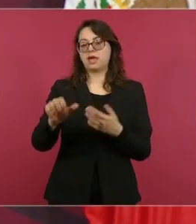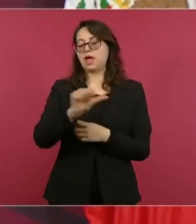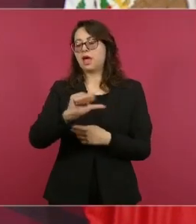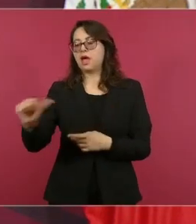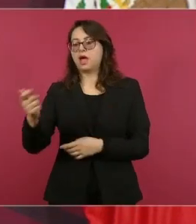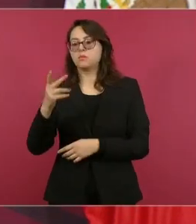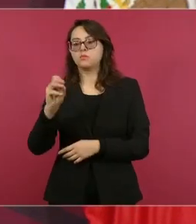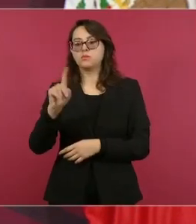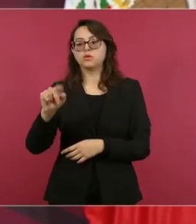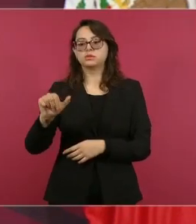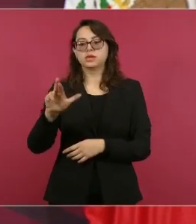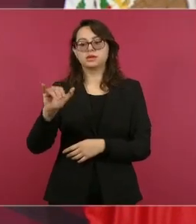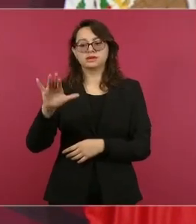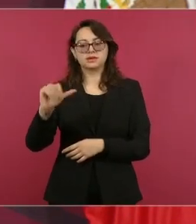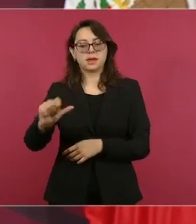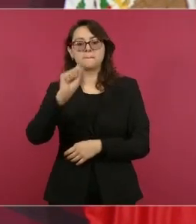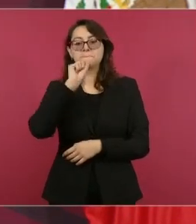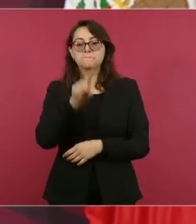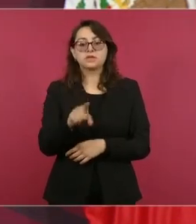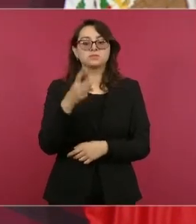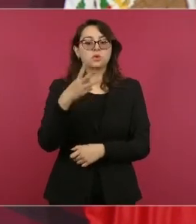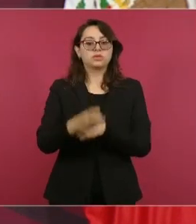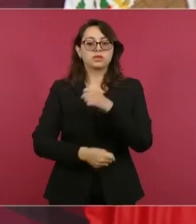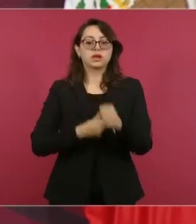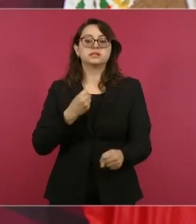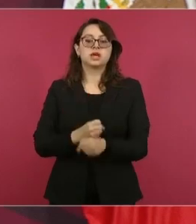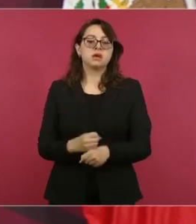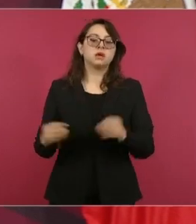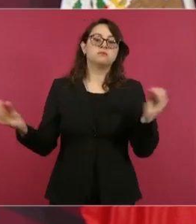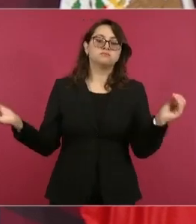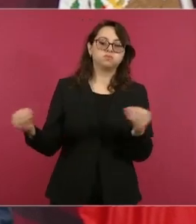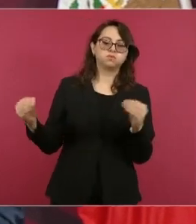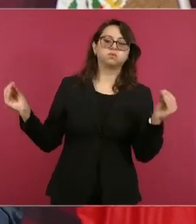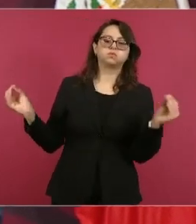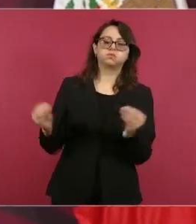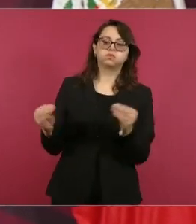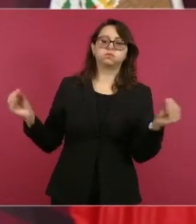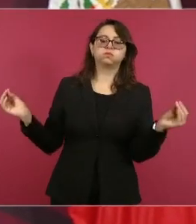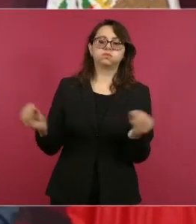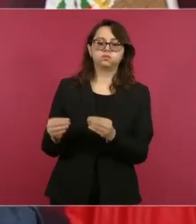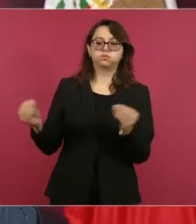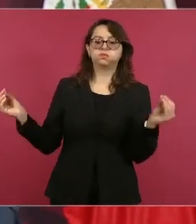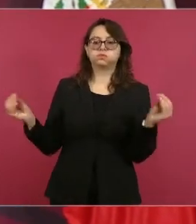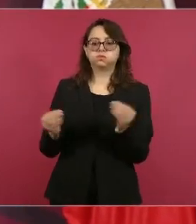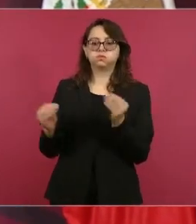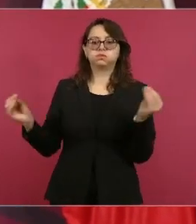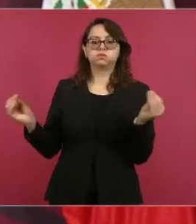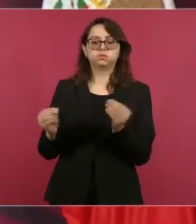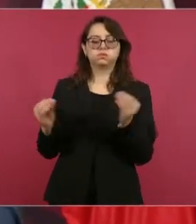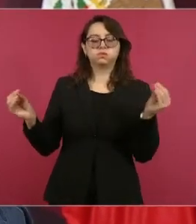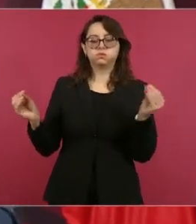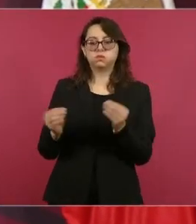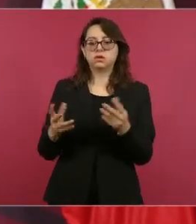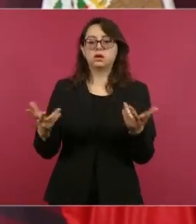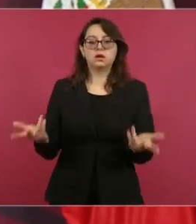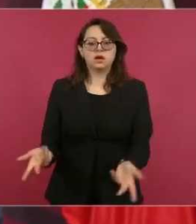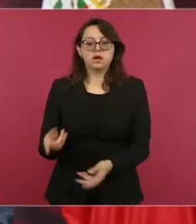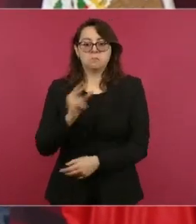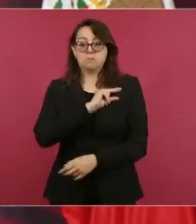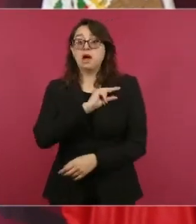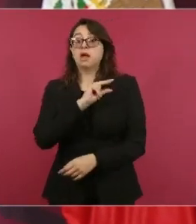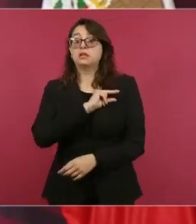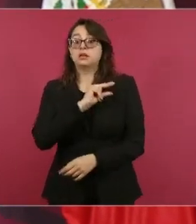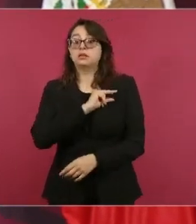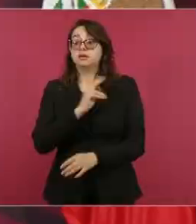lo mismo, llevaba 3 años parada la autopista por un tramo, porque no querían hacerle a